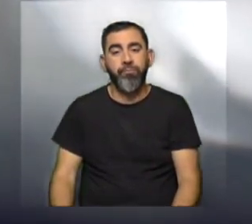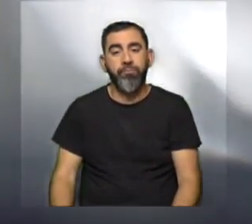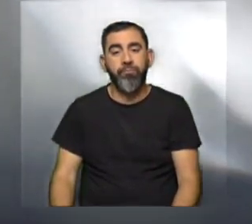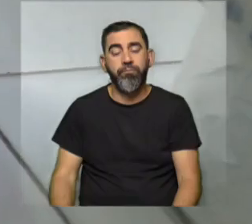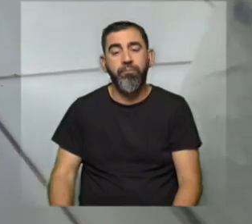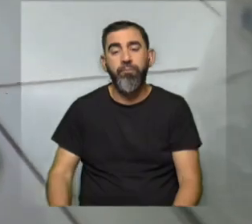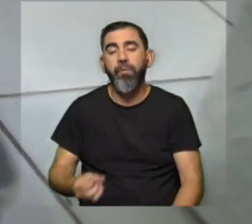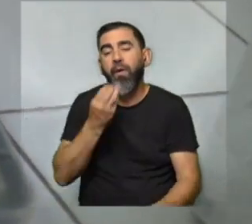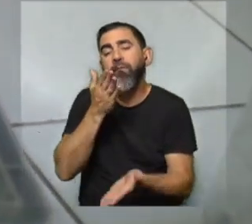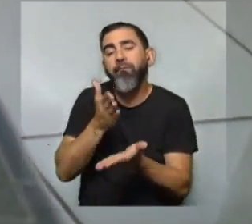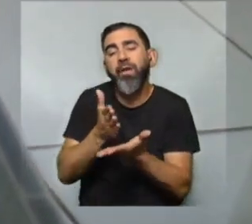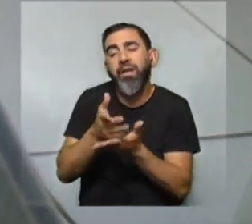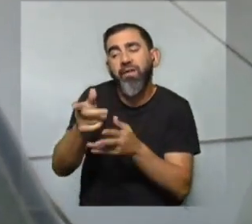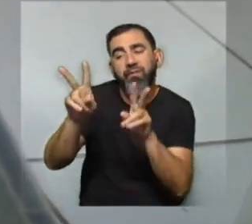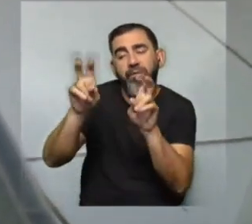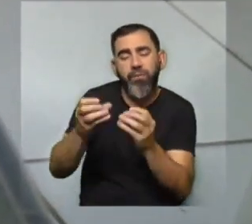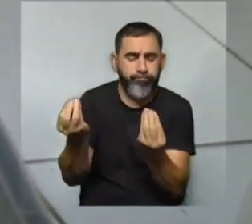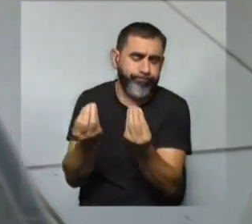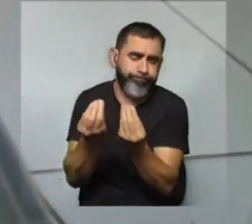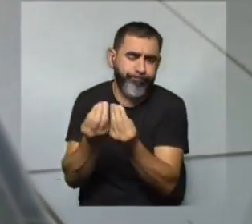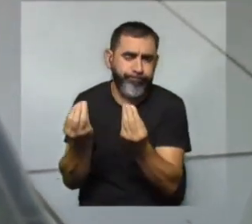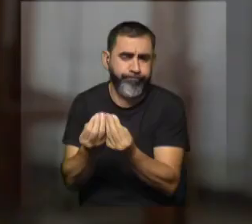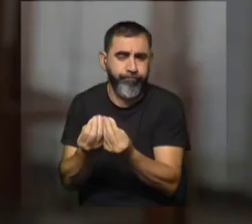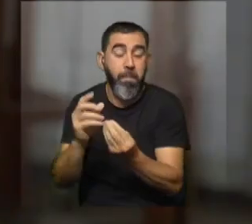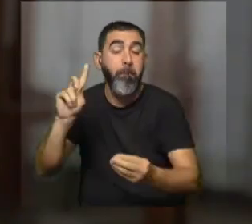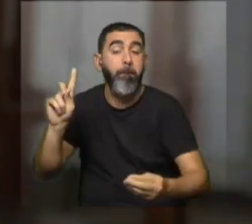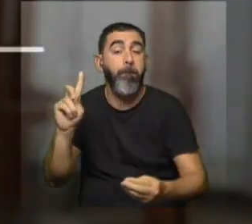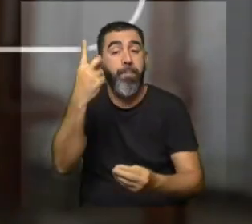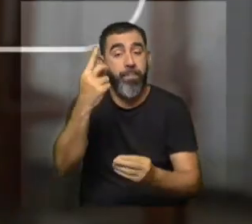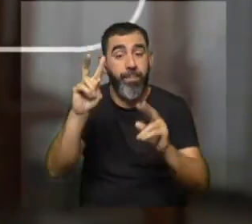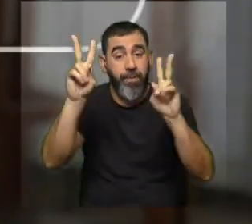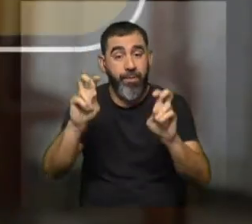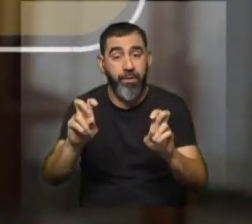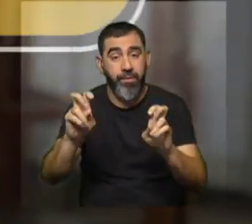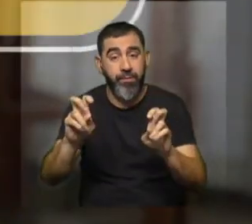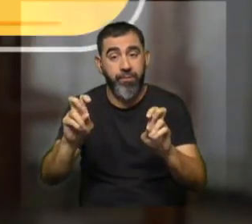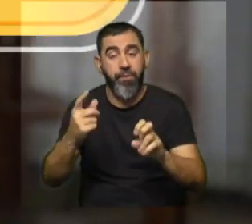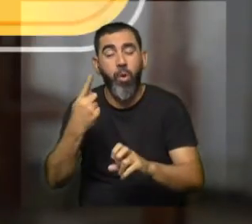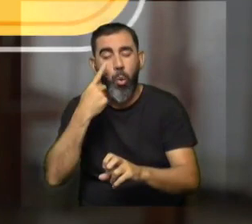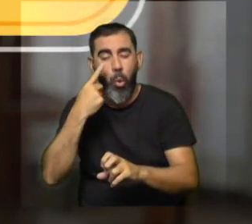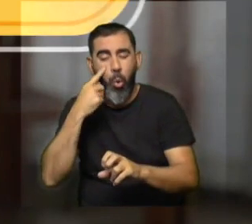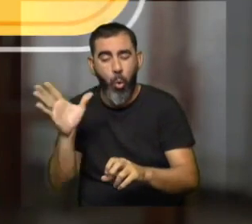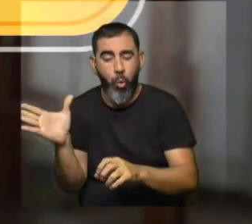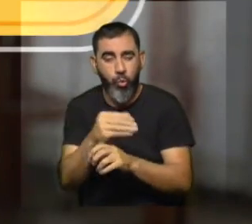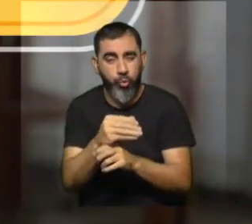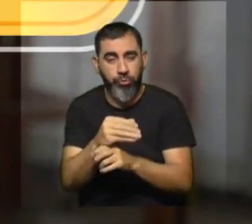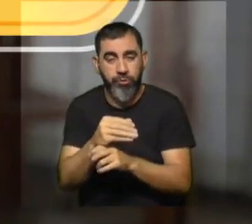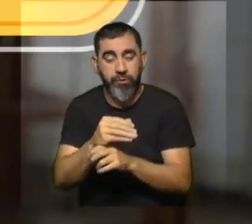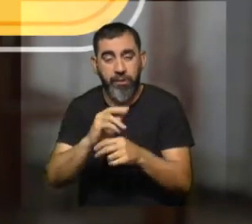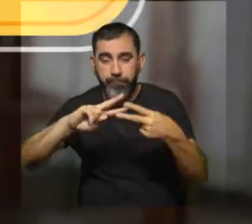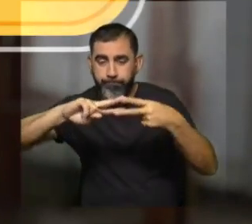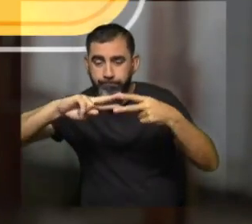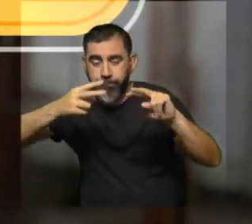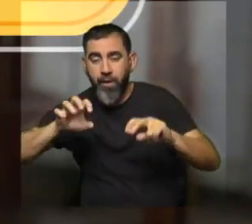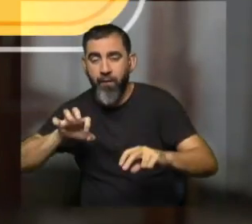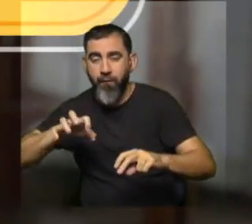Las ventajas de trabajar con Salmonella son muchísimas. La primera es que, como conocemos su genoma, es una bacteria